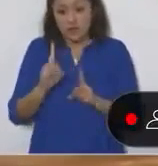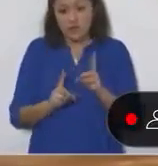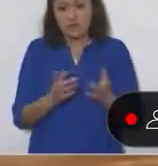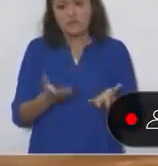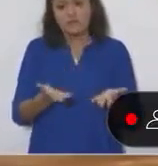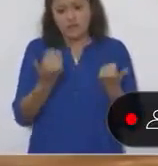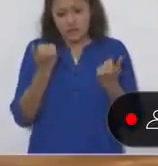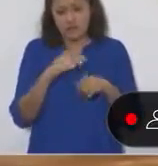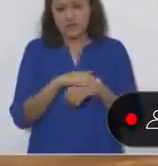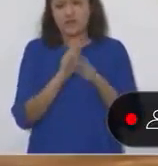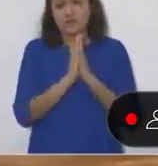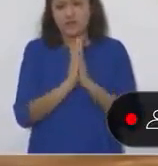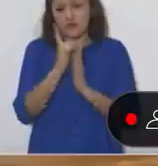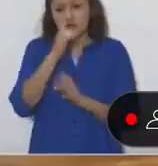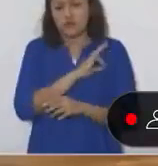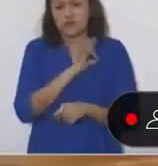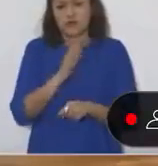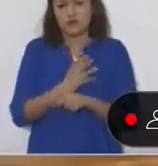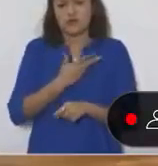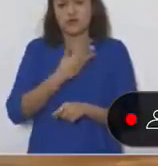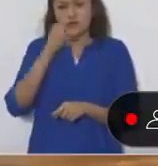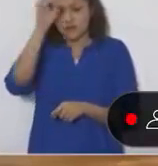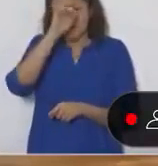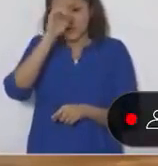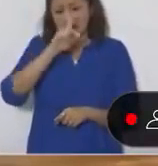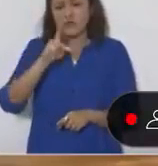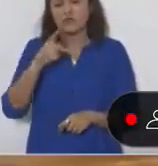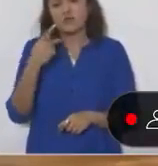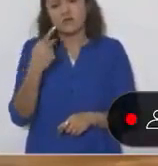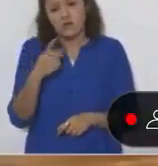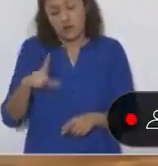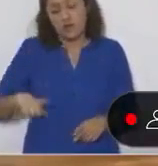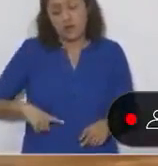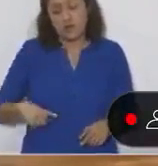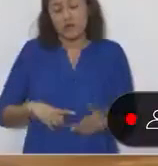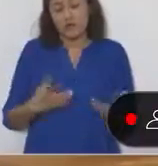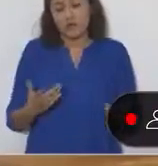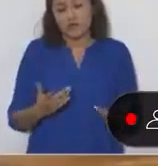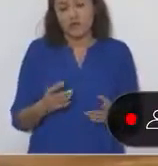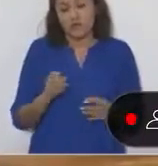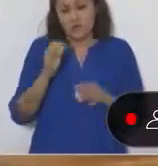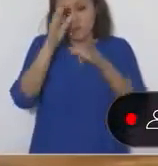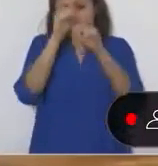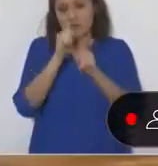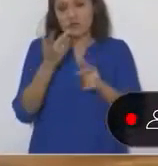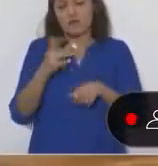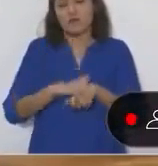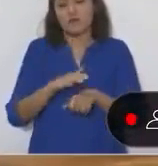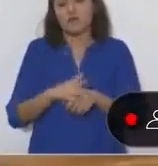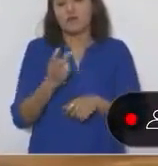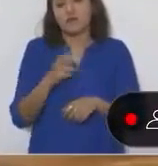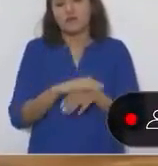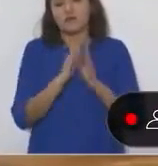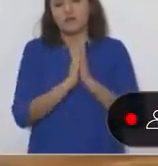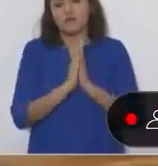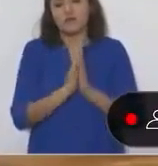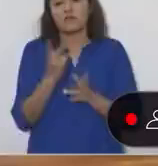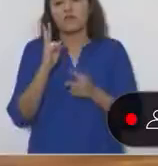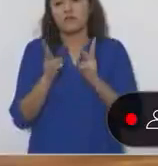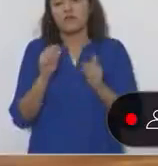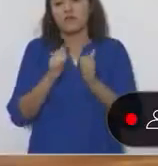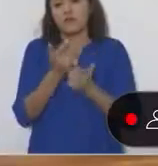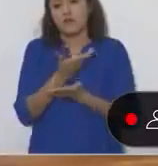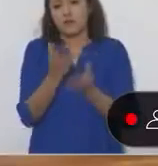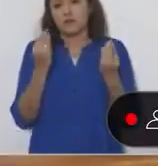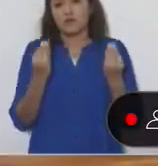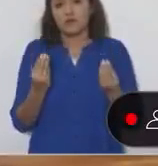que vean a ver para que pueda yo tener una opinión como gobierno del Estado de acuerdo Los llamo hablé con